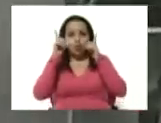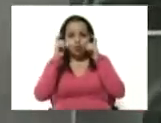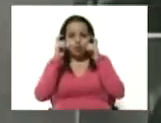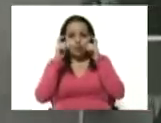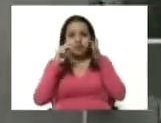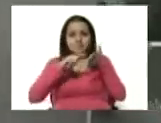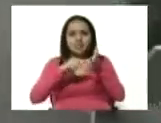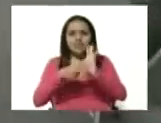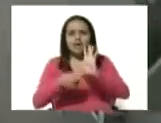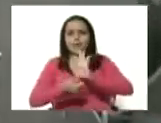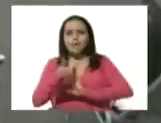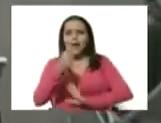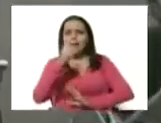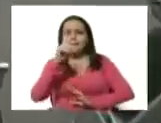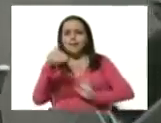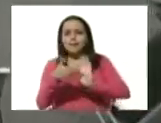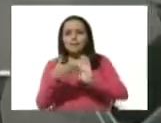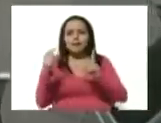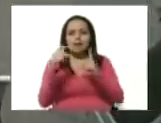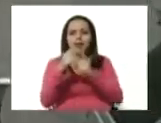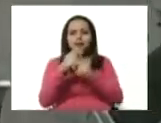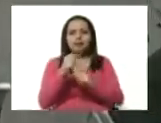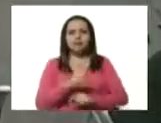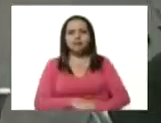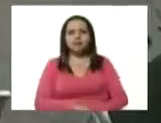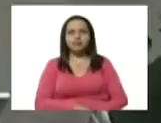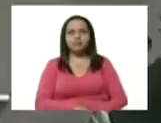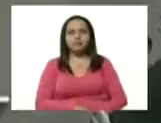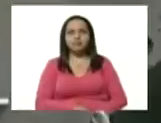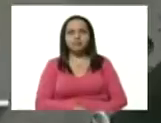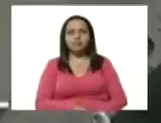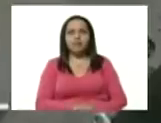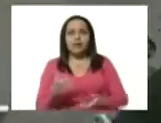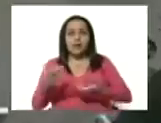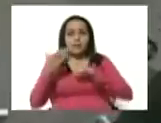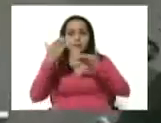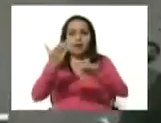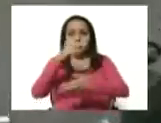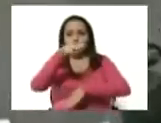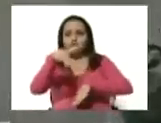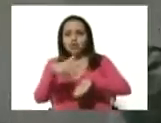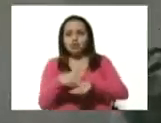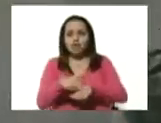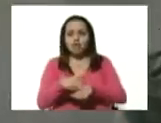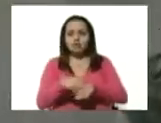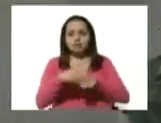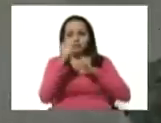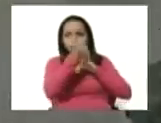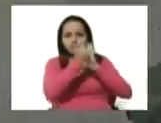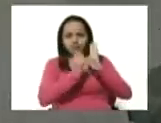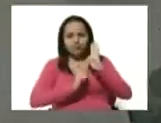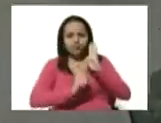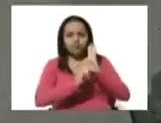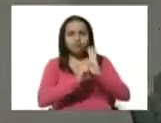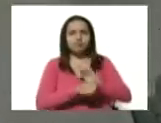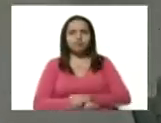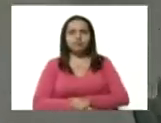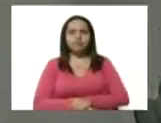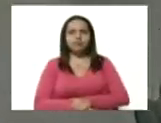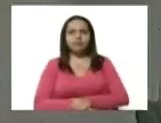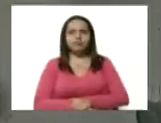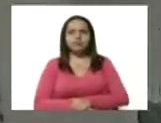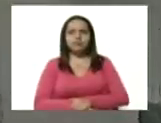habla más que mil Premio palabras, Nacional de Imagen Gráfica. La fotografía. Ciudadano Iván Pernía,